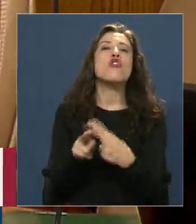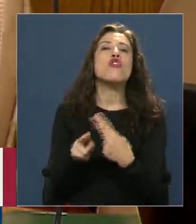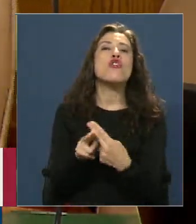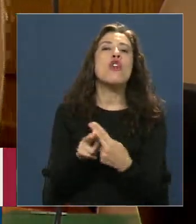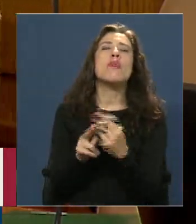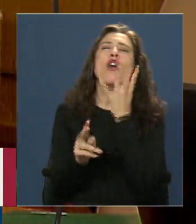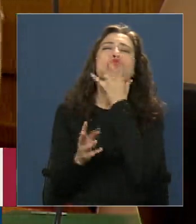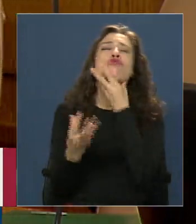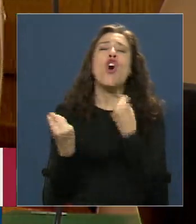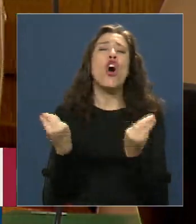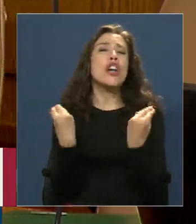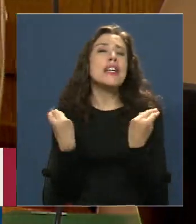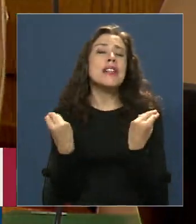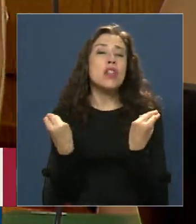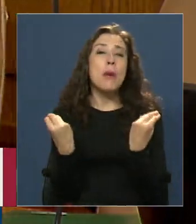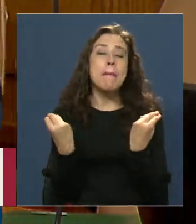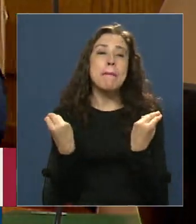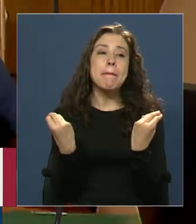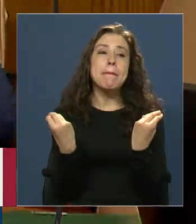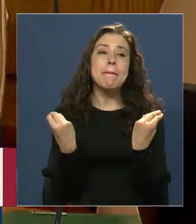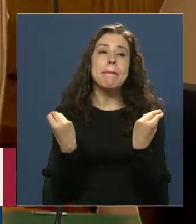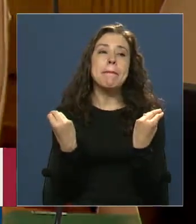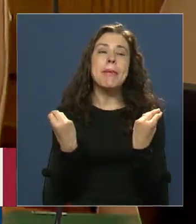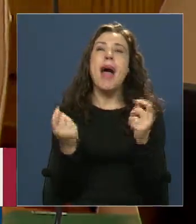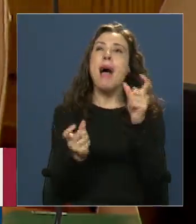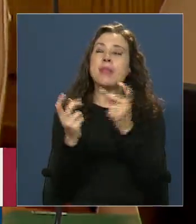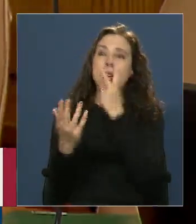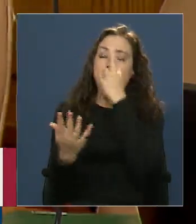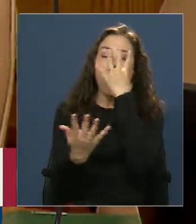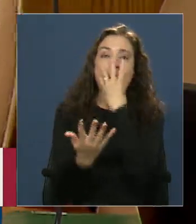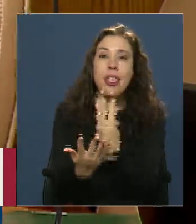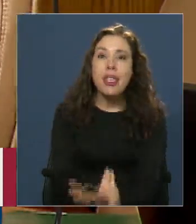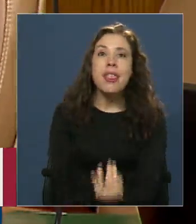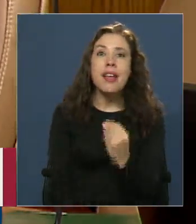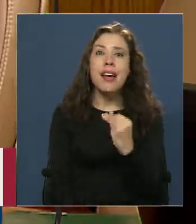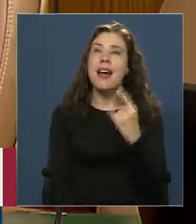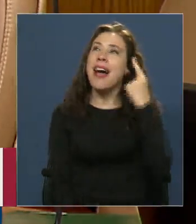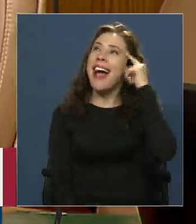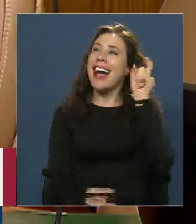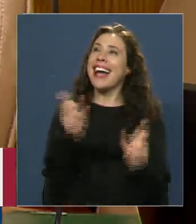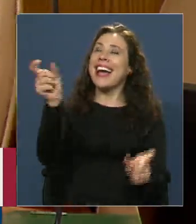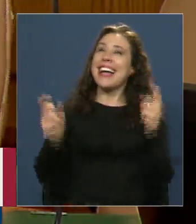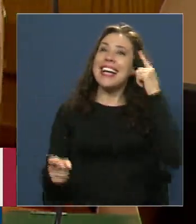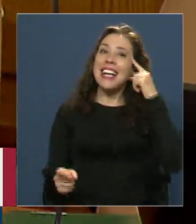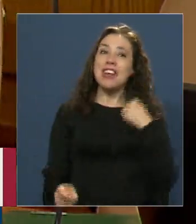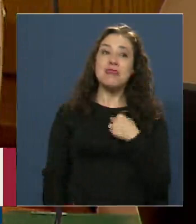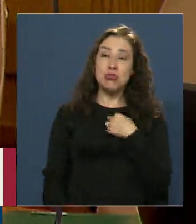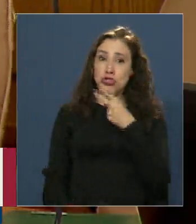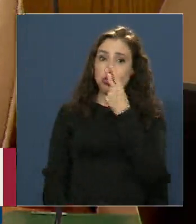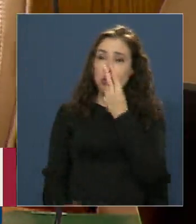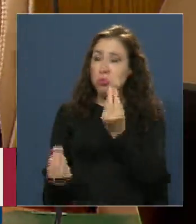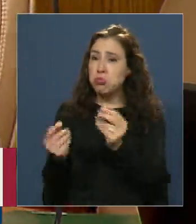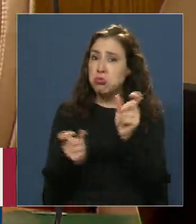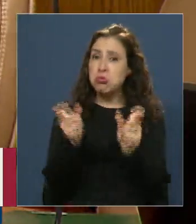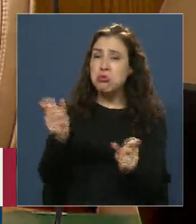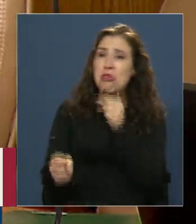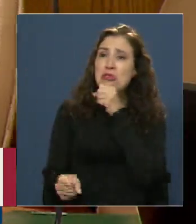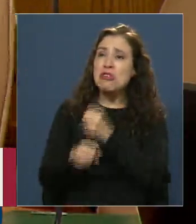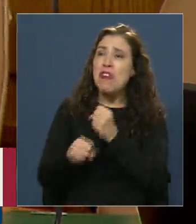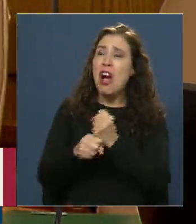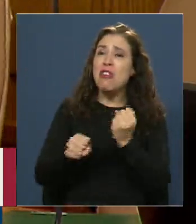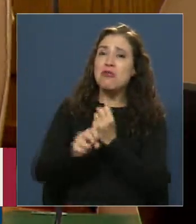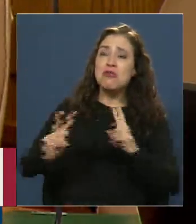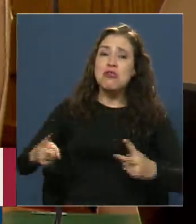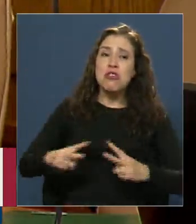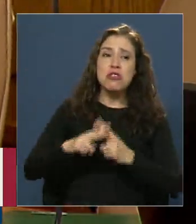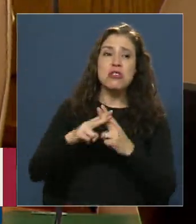muy bonito y que llega mucho a la gente. Y va a decir la gente, yo digo, yo conozco viejos de la construcción al cual la